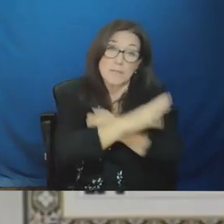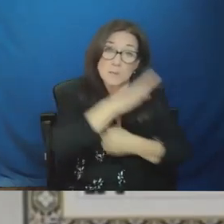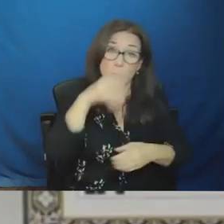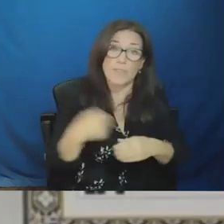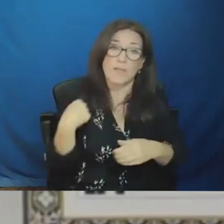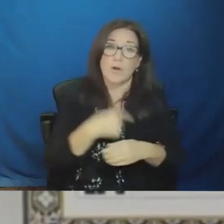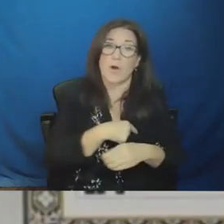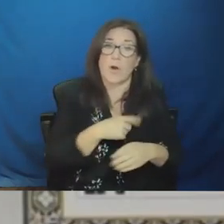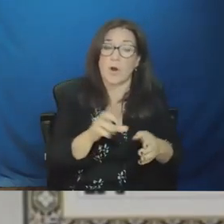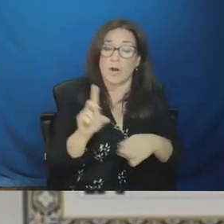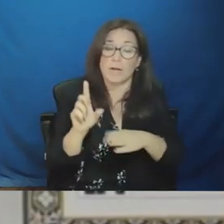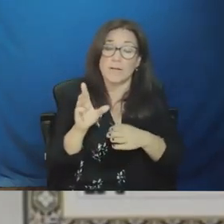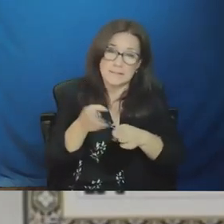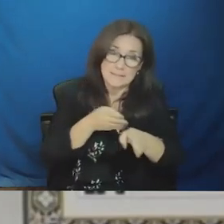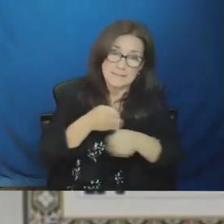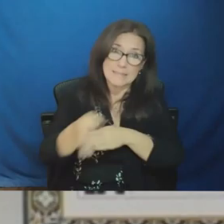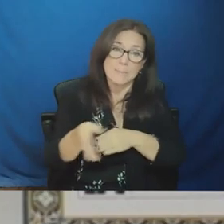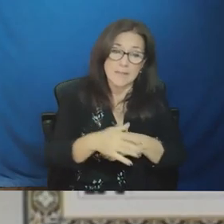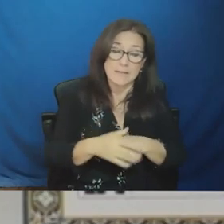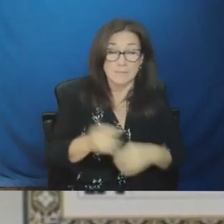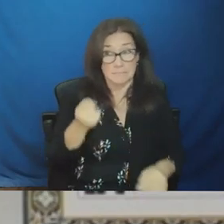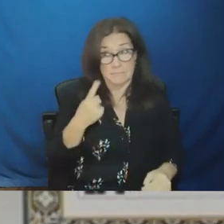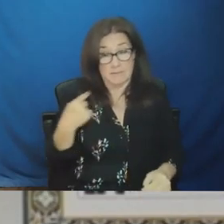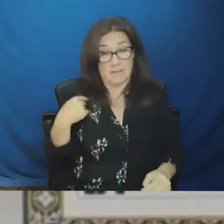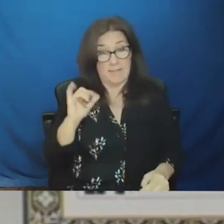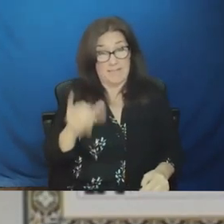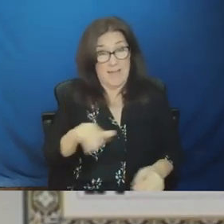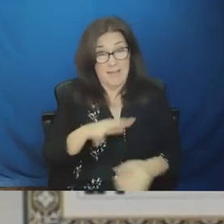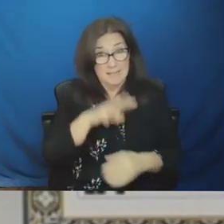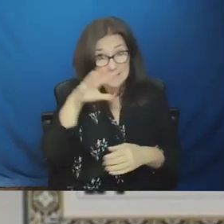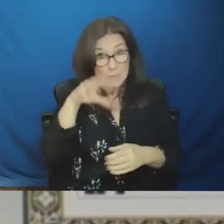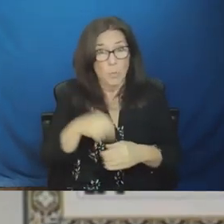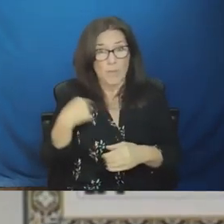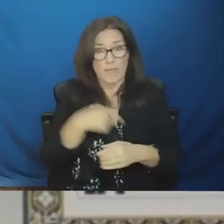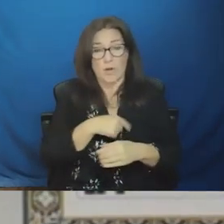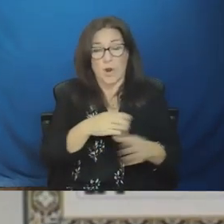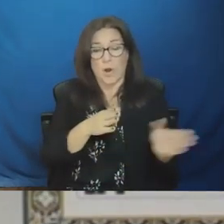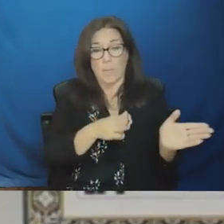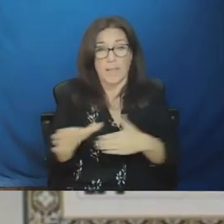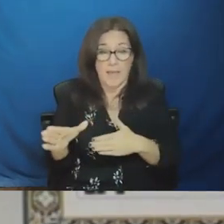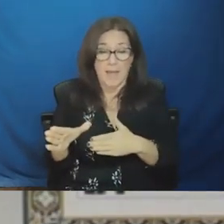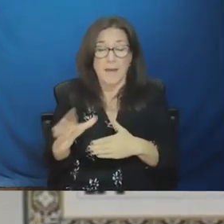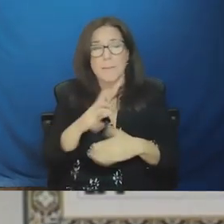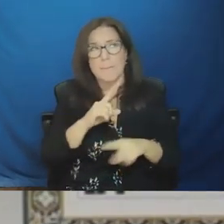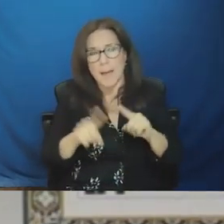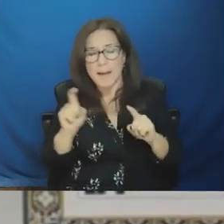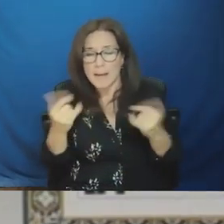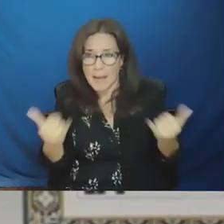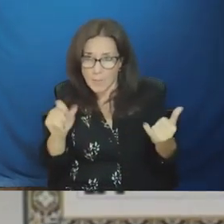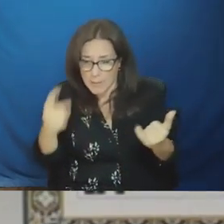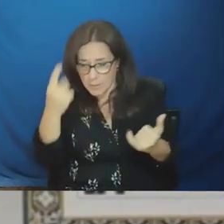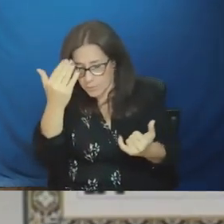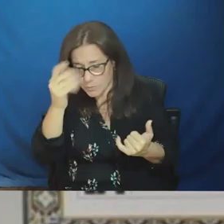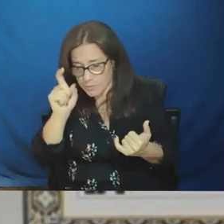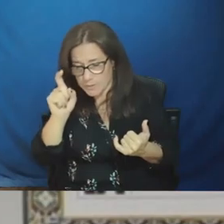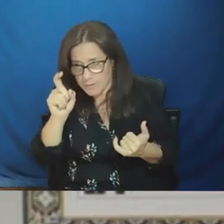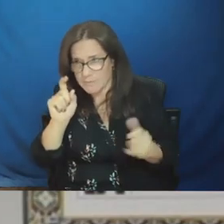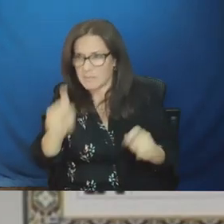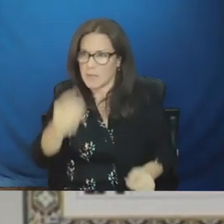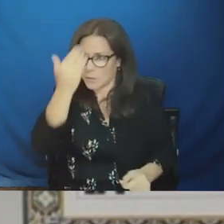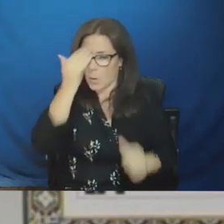en todo el estado estamos listos para integrarlos en nuestros planes y cuando hablamos sobre nuestra disciplina está bastante integrado